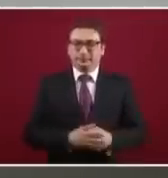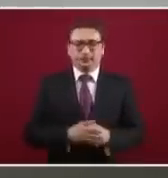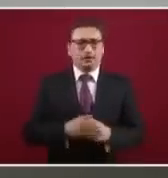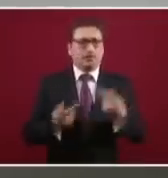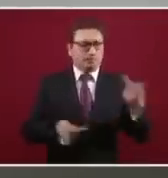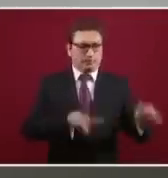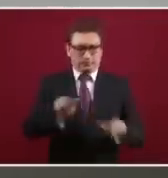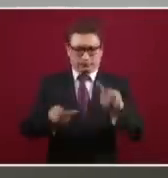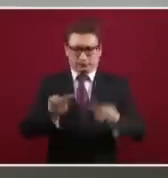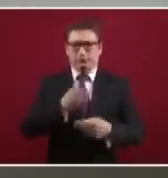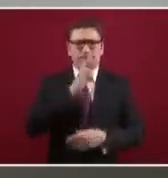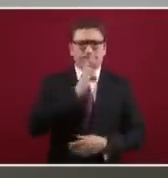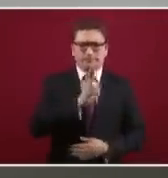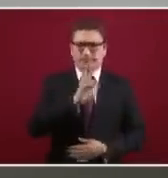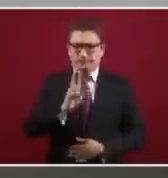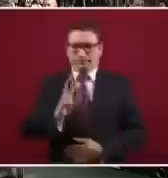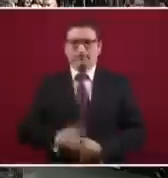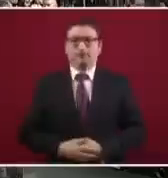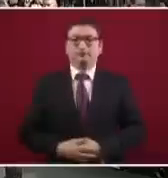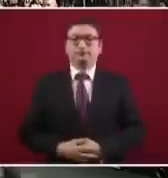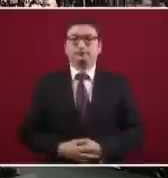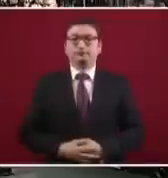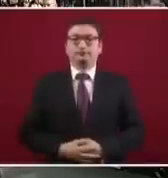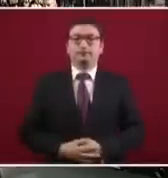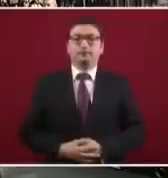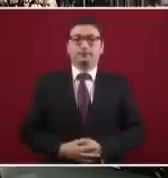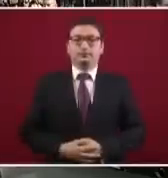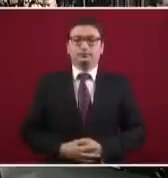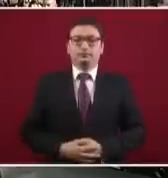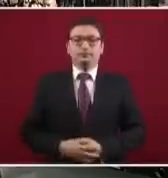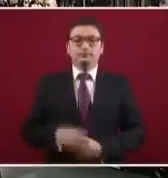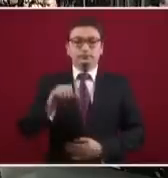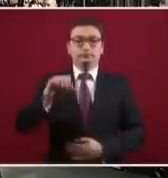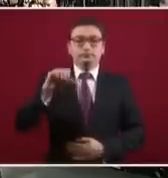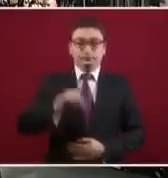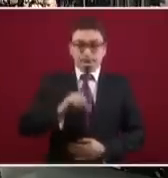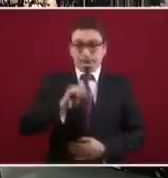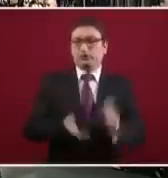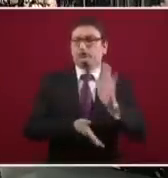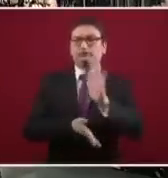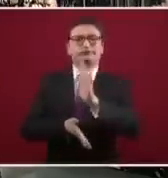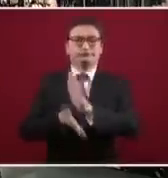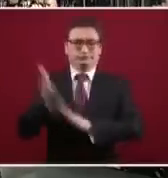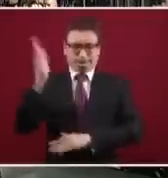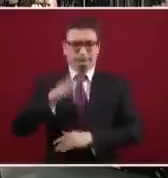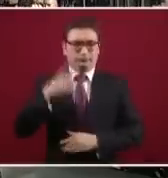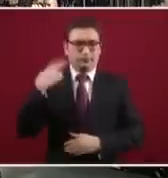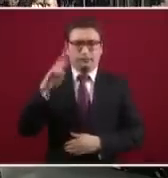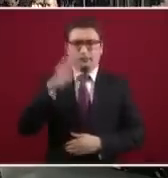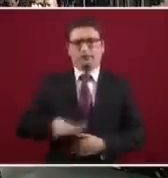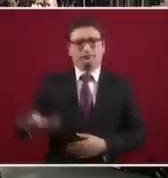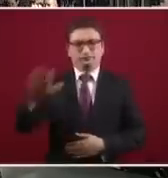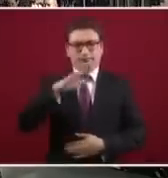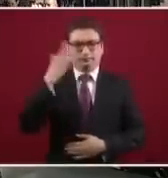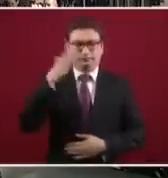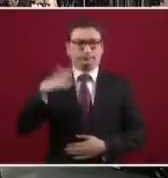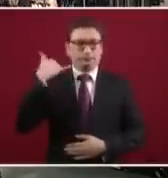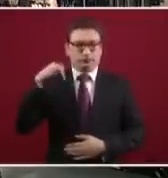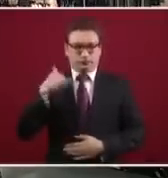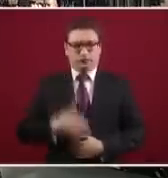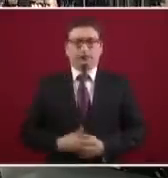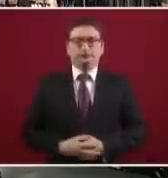contestar preguntas. Hoy salimos a una gira a la península de